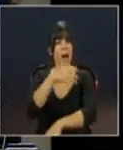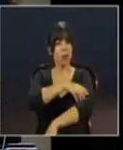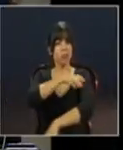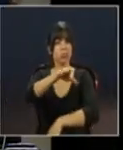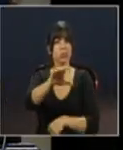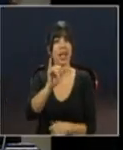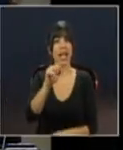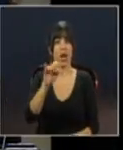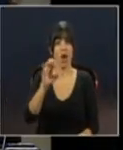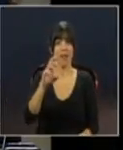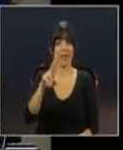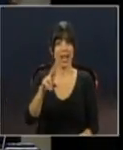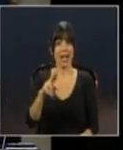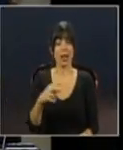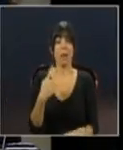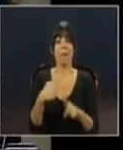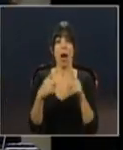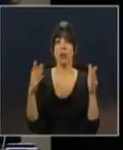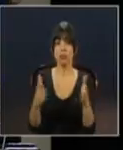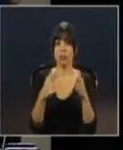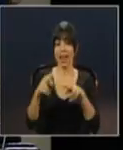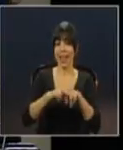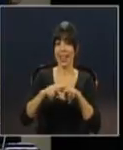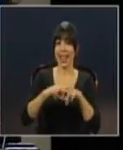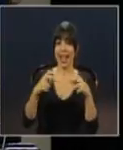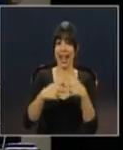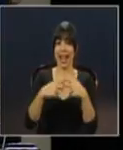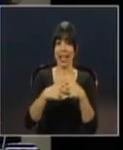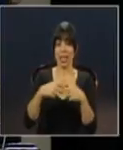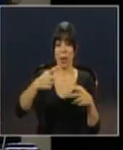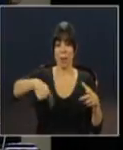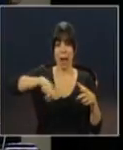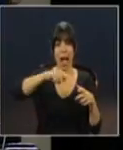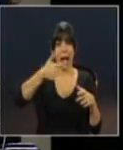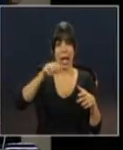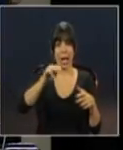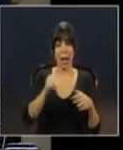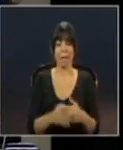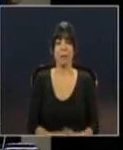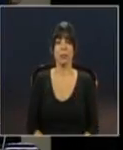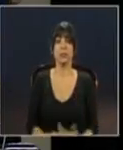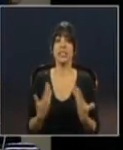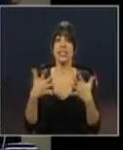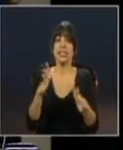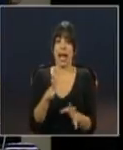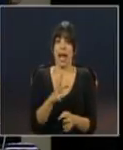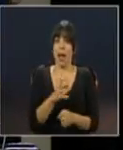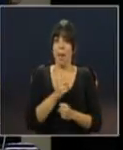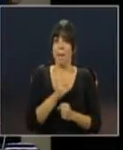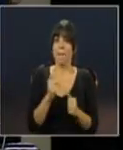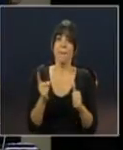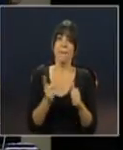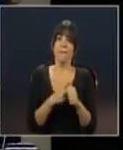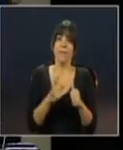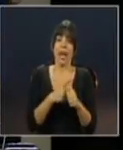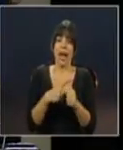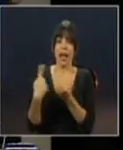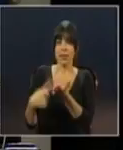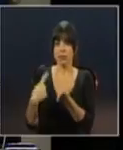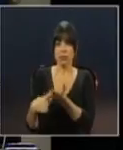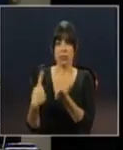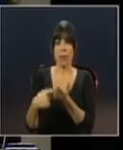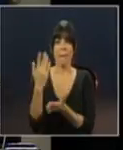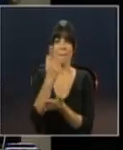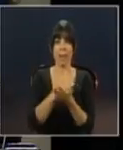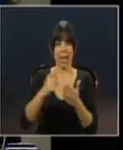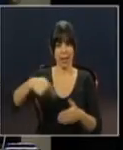del INCOFER y promoción del tren eléctrico interurbano de la GAM, que recibió ya su primer debate por parte